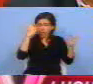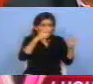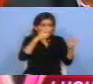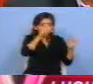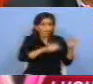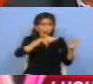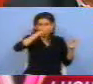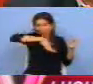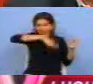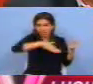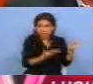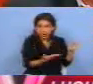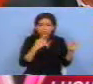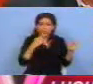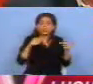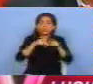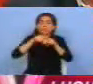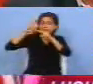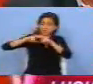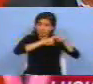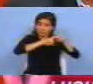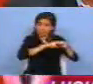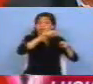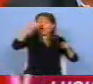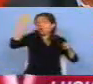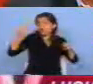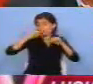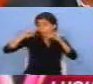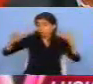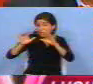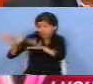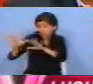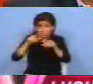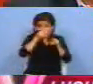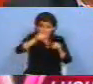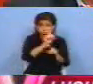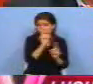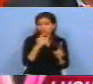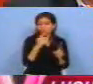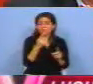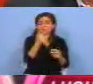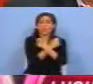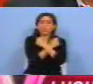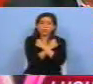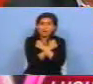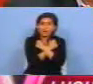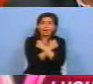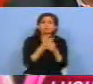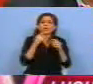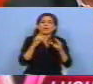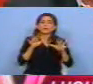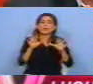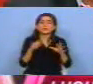estar otros panelistas de la televisión al lado de otros conductores ahora bien entonces un abrazo a Lucho si quieren dejar el tema